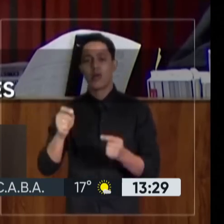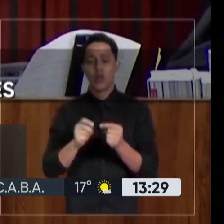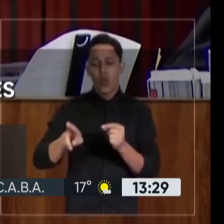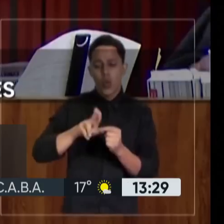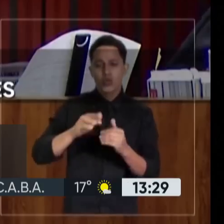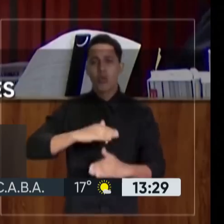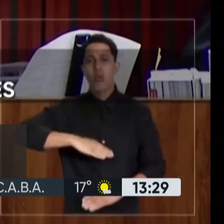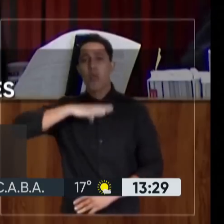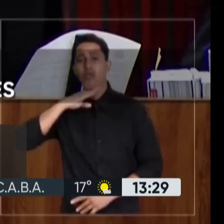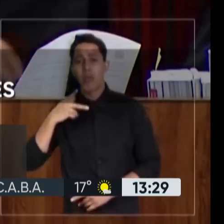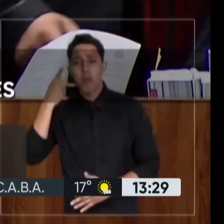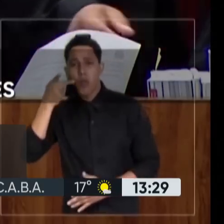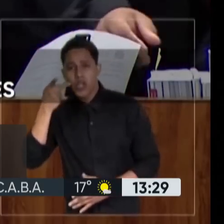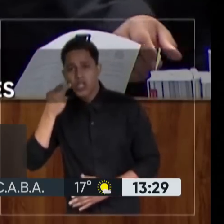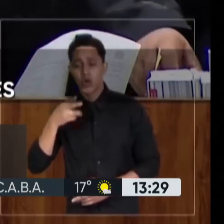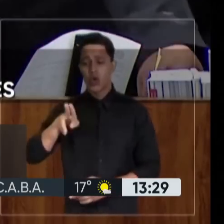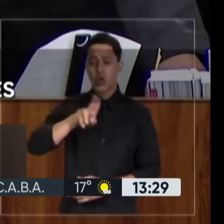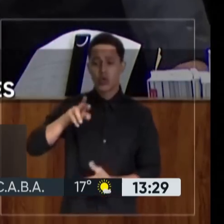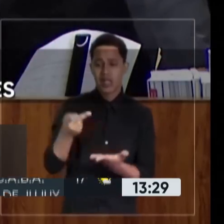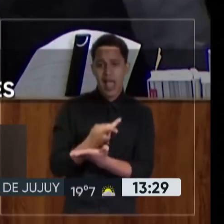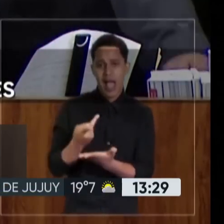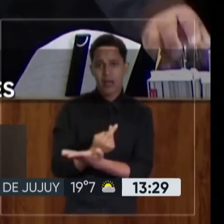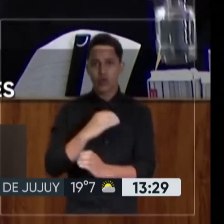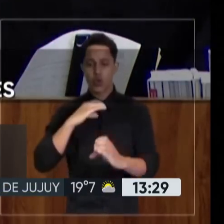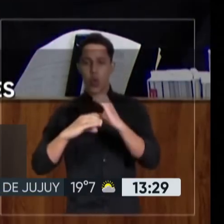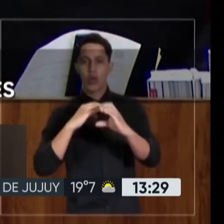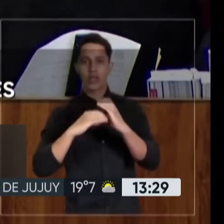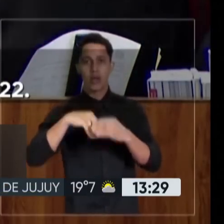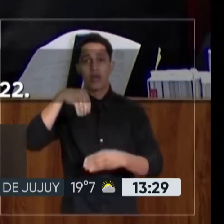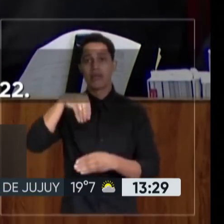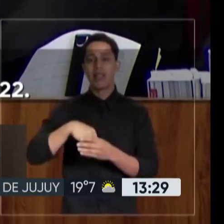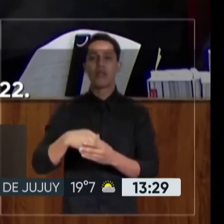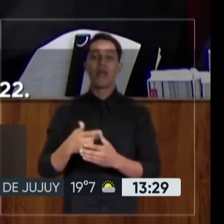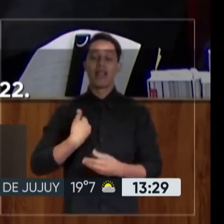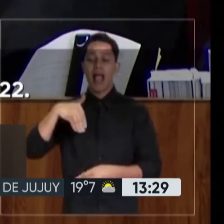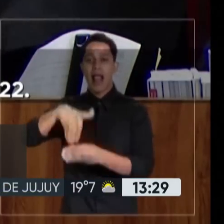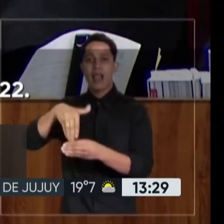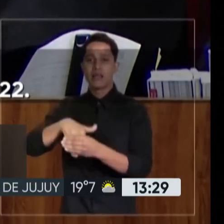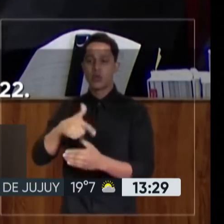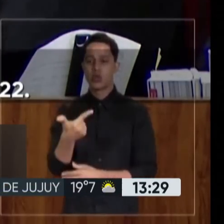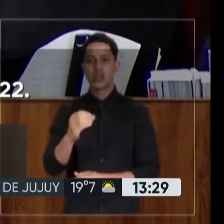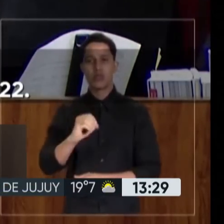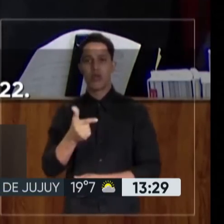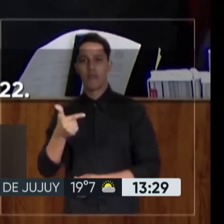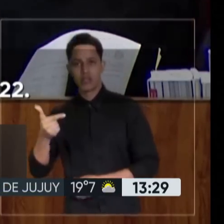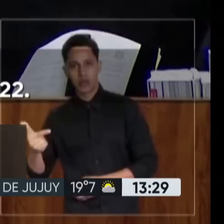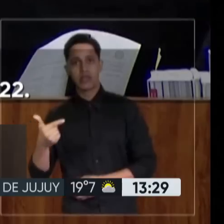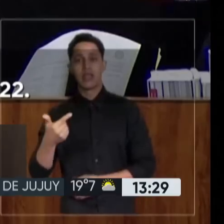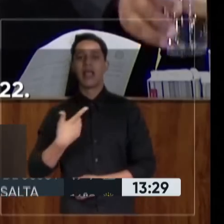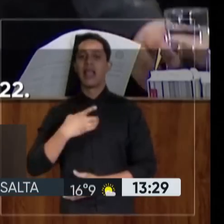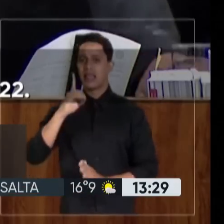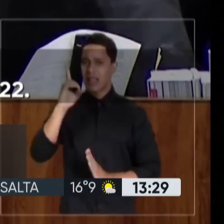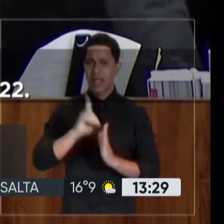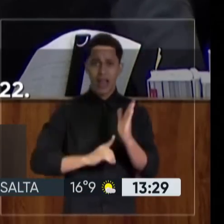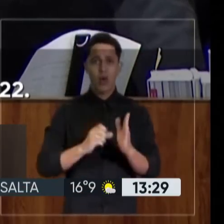abuso de poder político e pelo uso indevido de meios de comunicação nas eleições de 2022 e declarar sua inelegibilidade